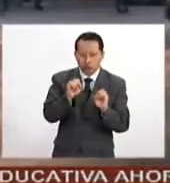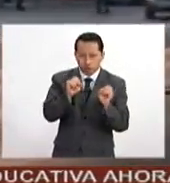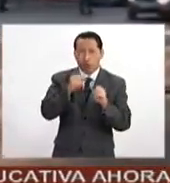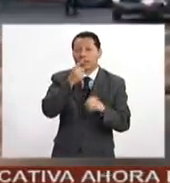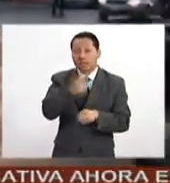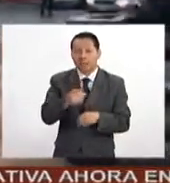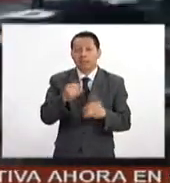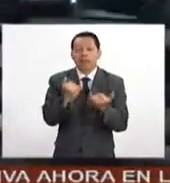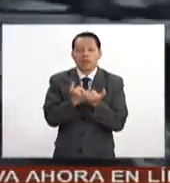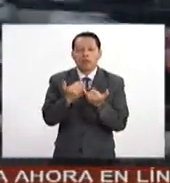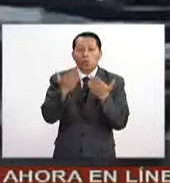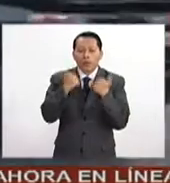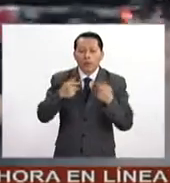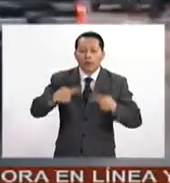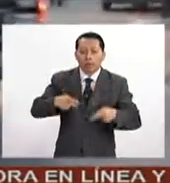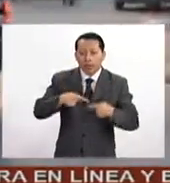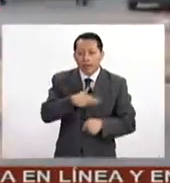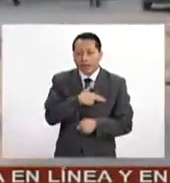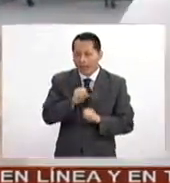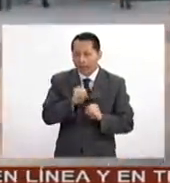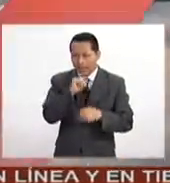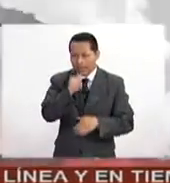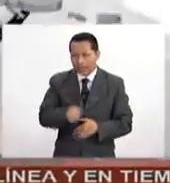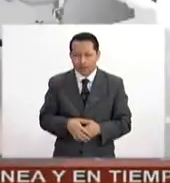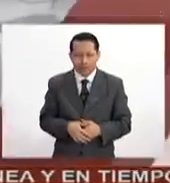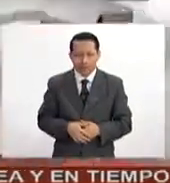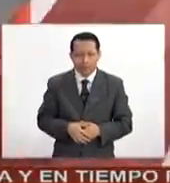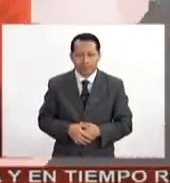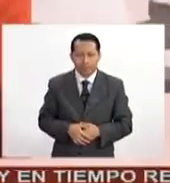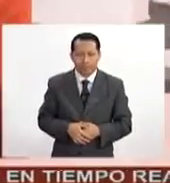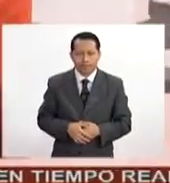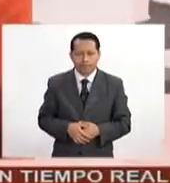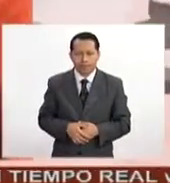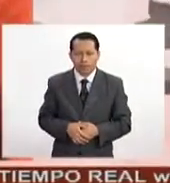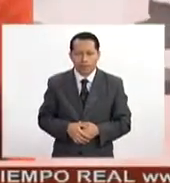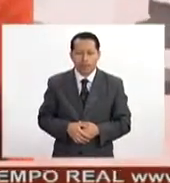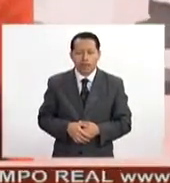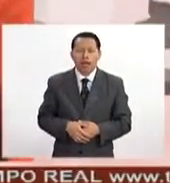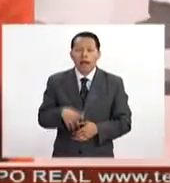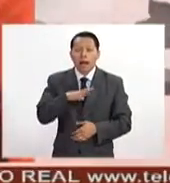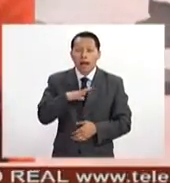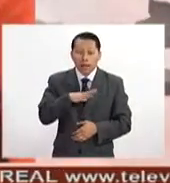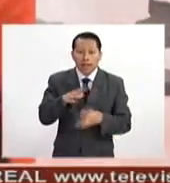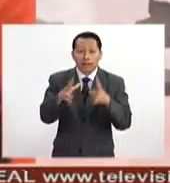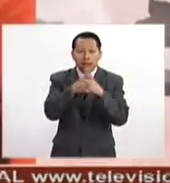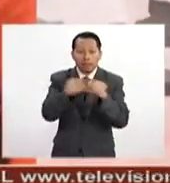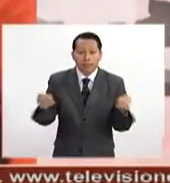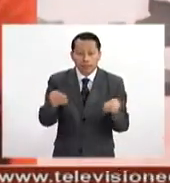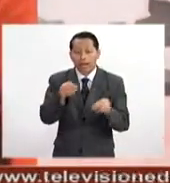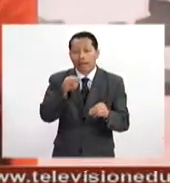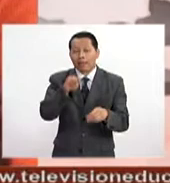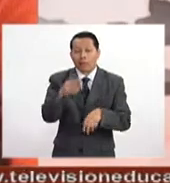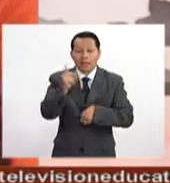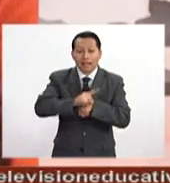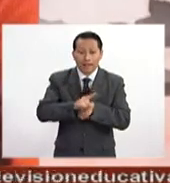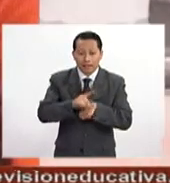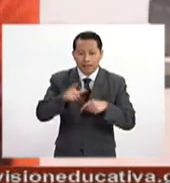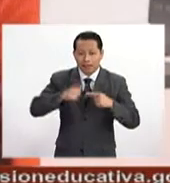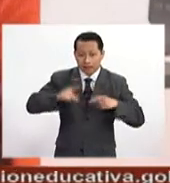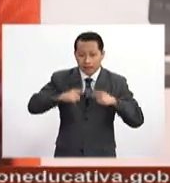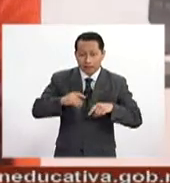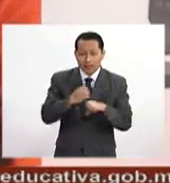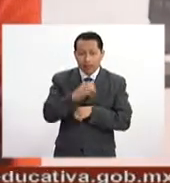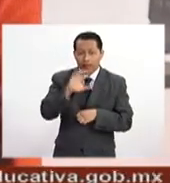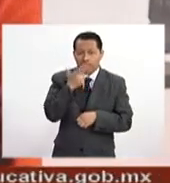autoridades informaron que no hubo víctimas ni lesionados por estos hechos. Luego de permanecer desaparecida 19 días, la Fiscalía